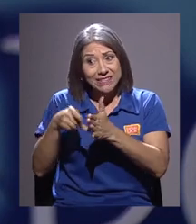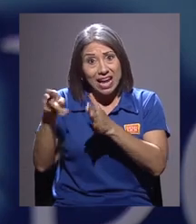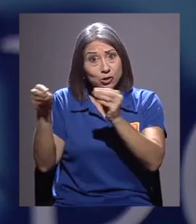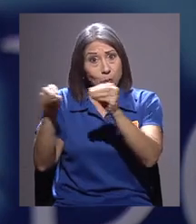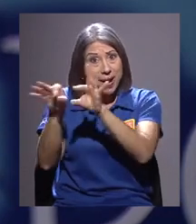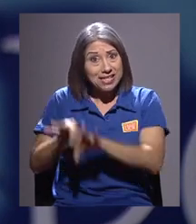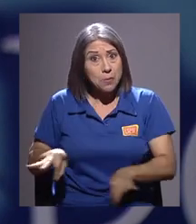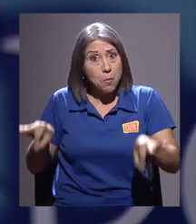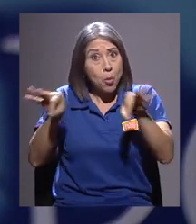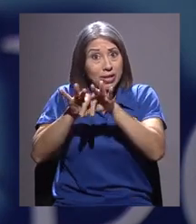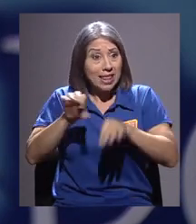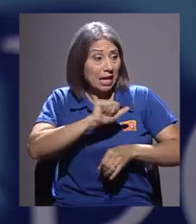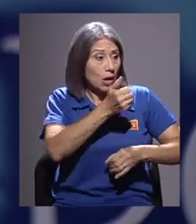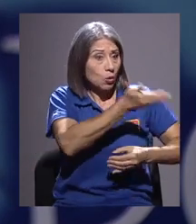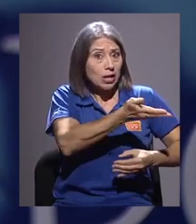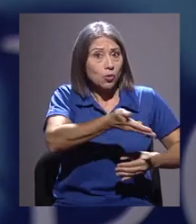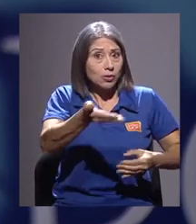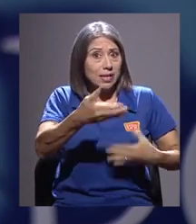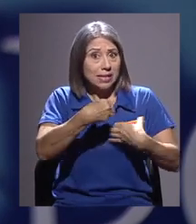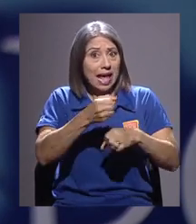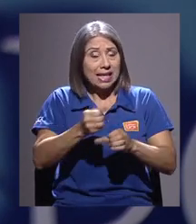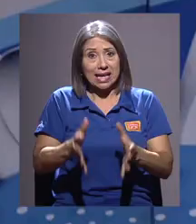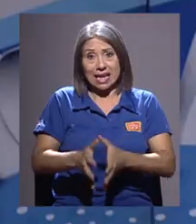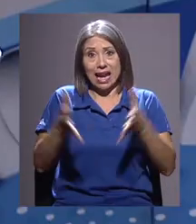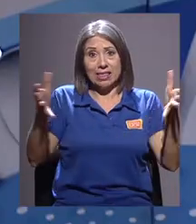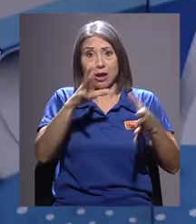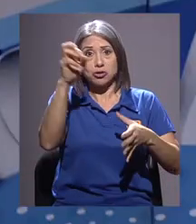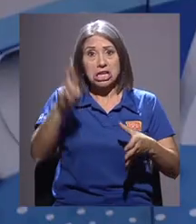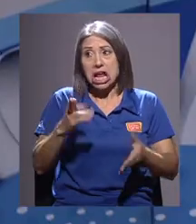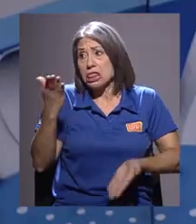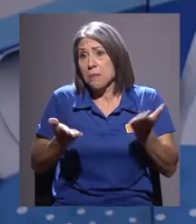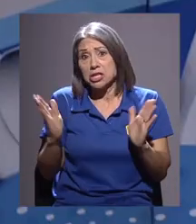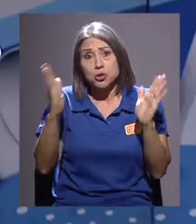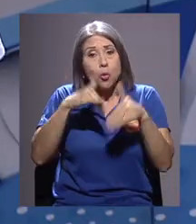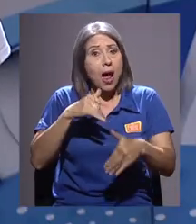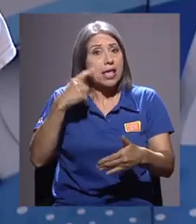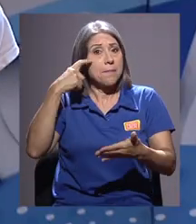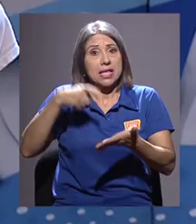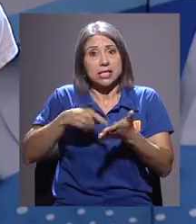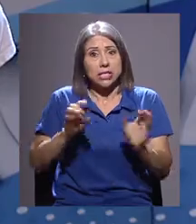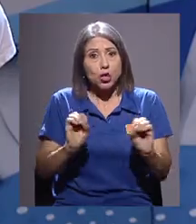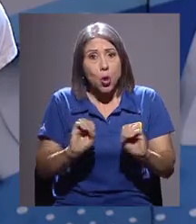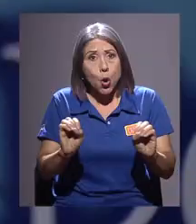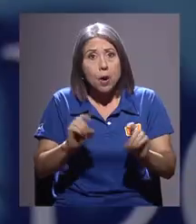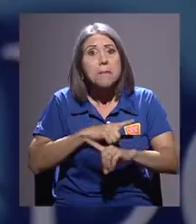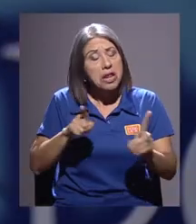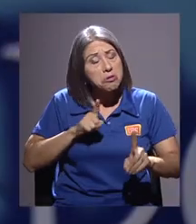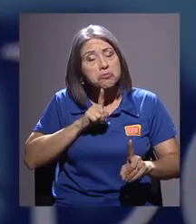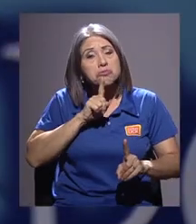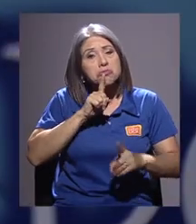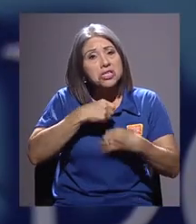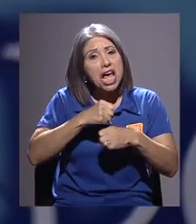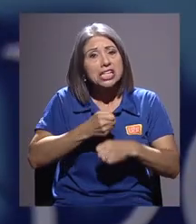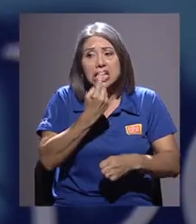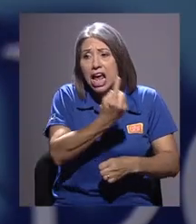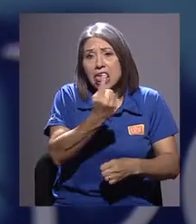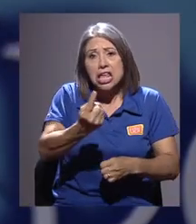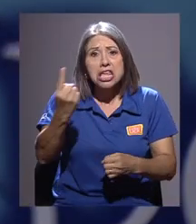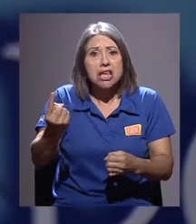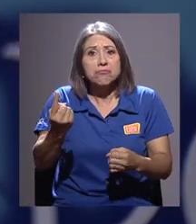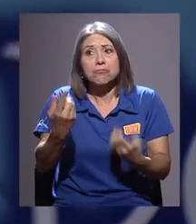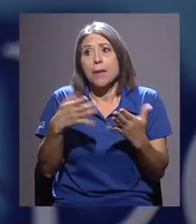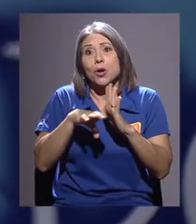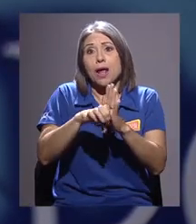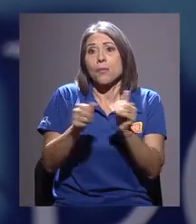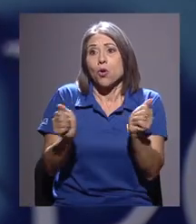importante que un montón de desempeños que hacen grande a nuestro país y que no tienen mención y que se ejecuta cada quien detrás de